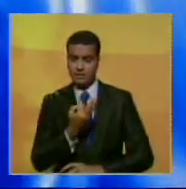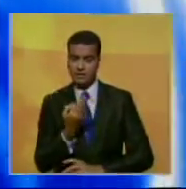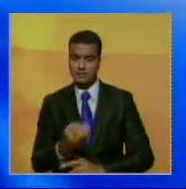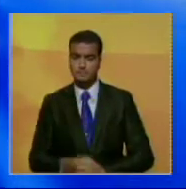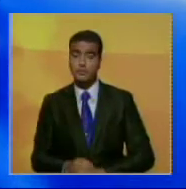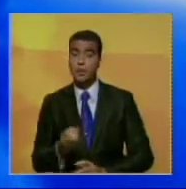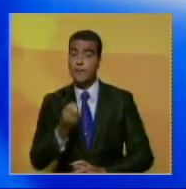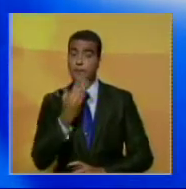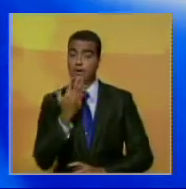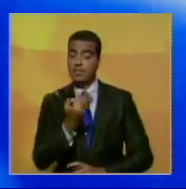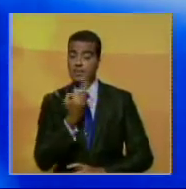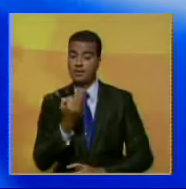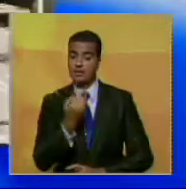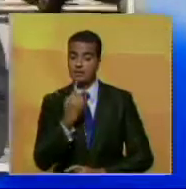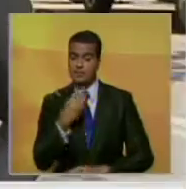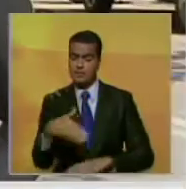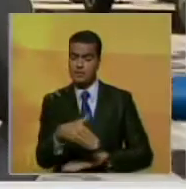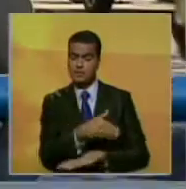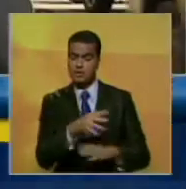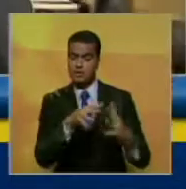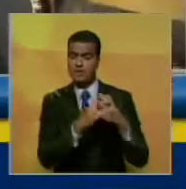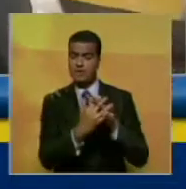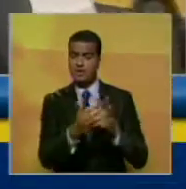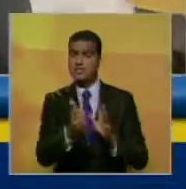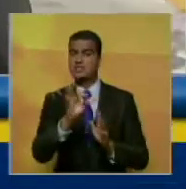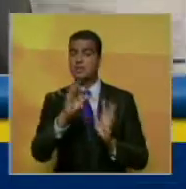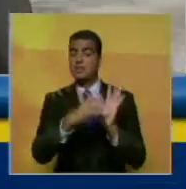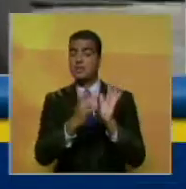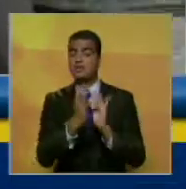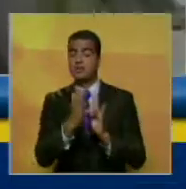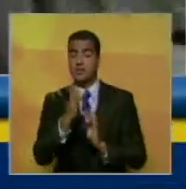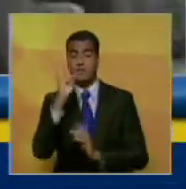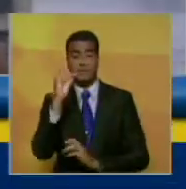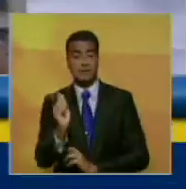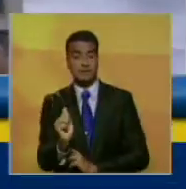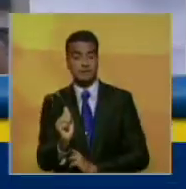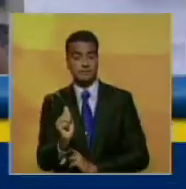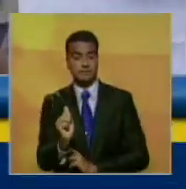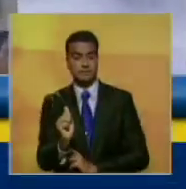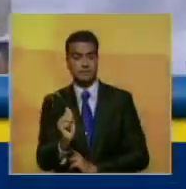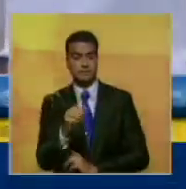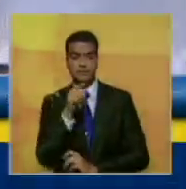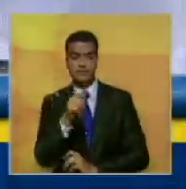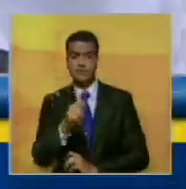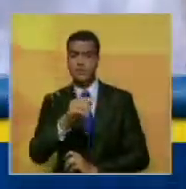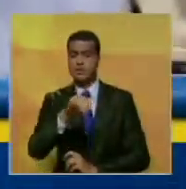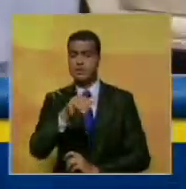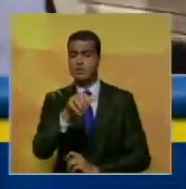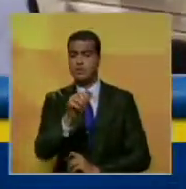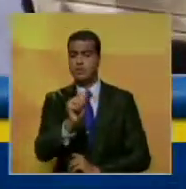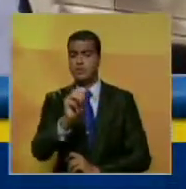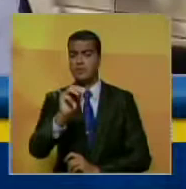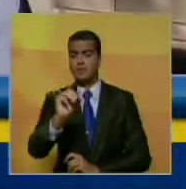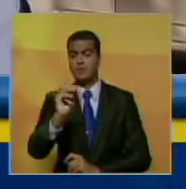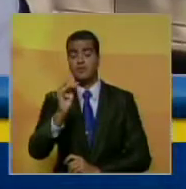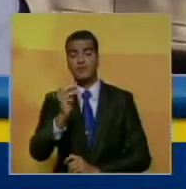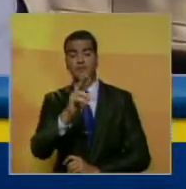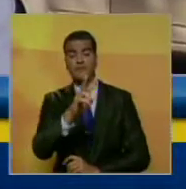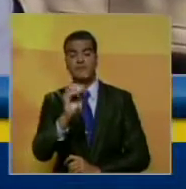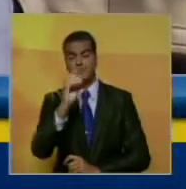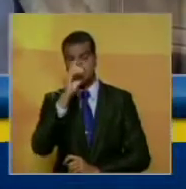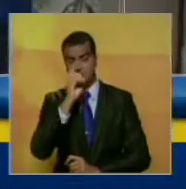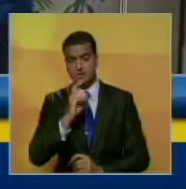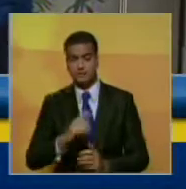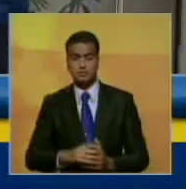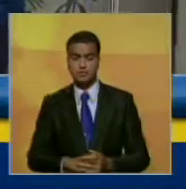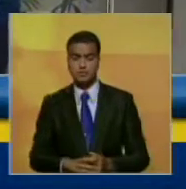Hola, buenas tardes. En la avenida principal del barrio 19 de abril de Petare ocurrió el crimen de Junior Alfonso Martínez Fuentes, de 20